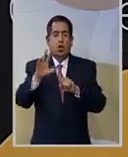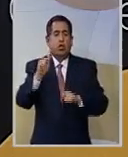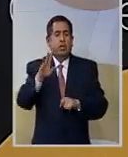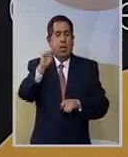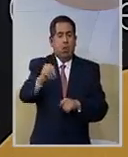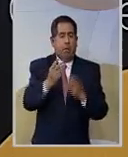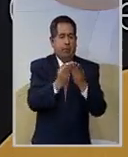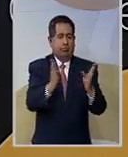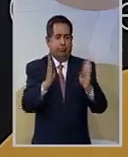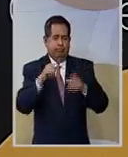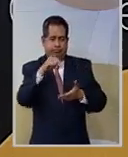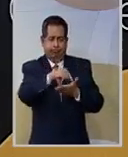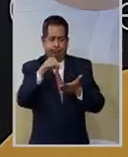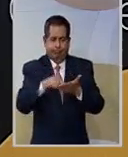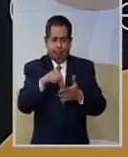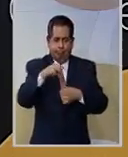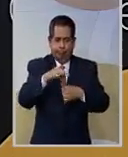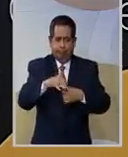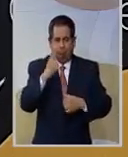12.789 casillas. Veamos.